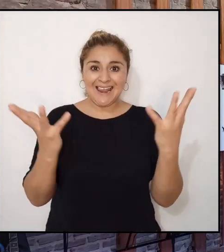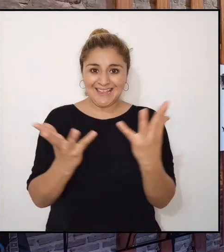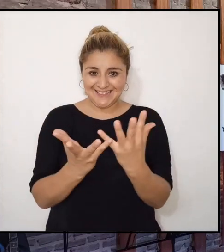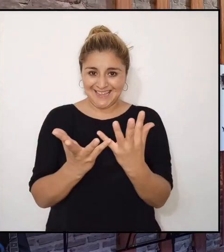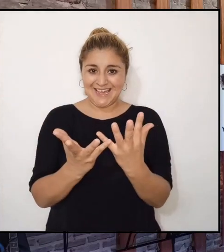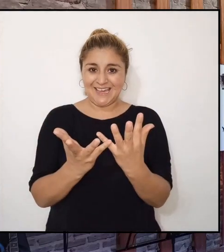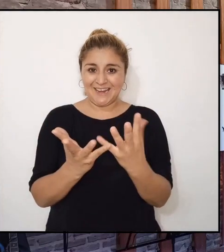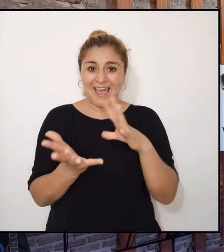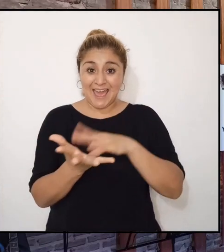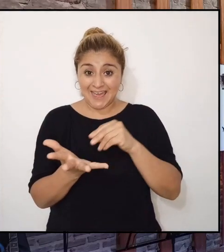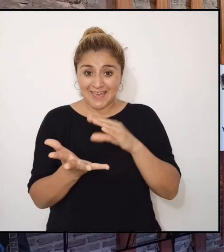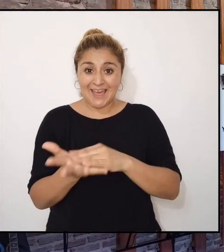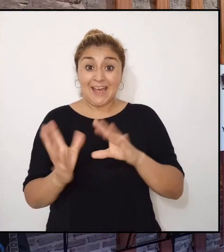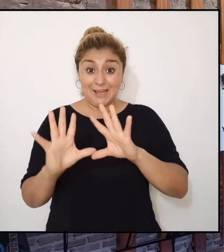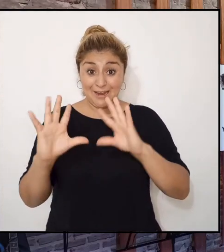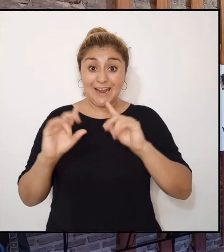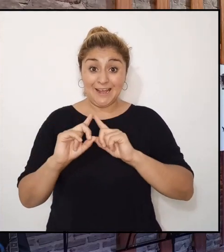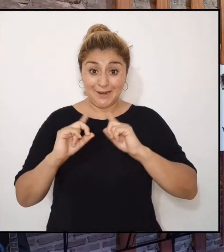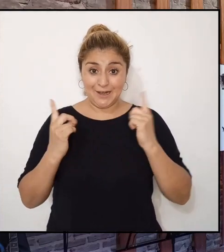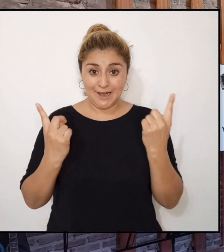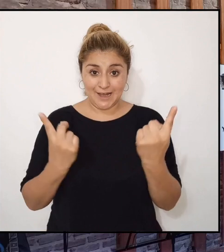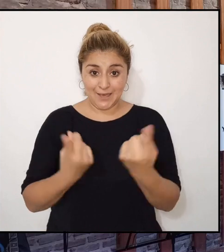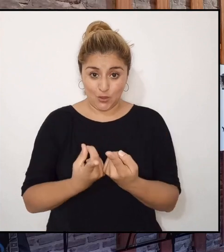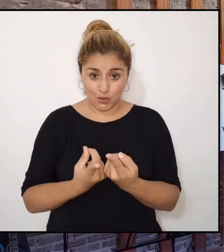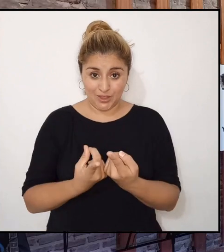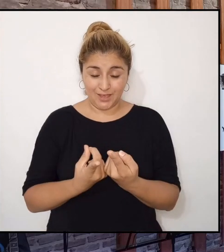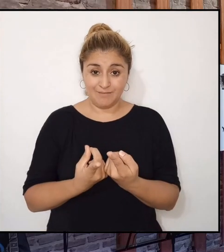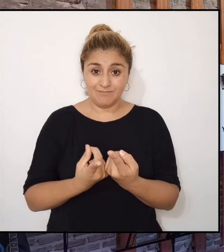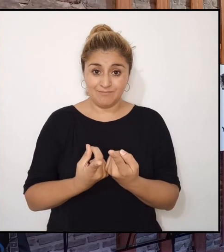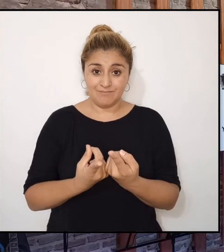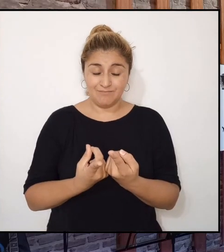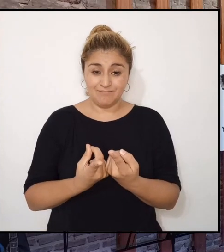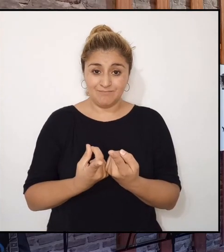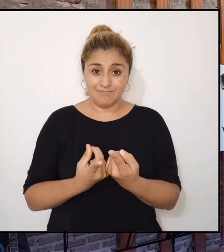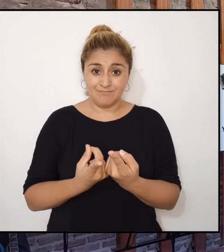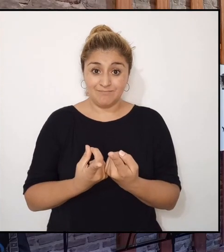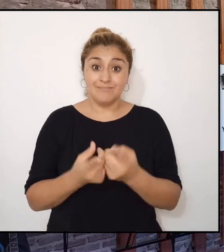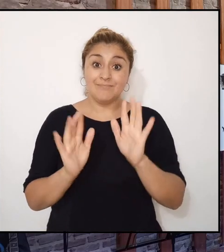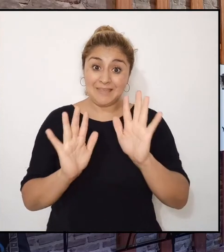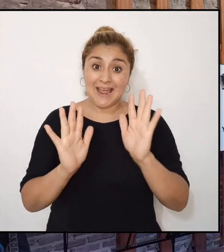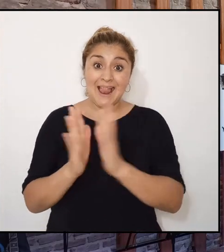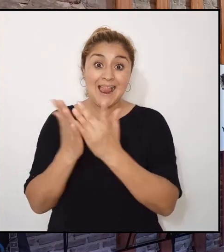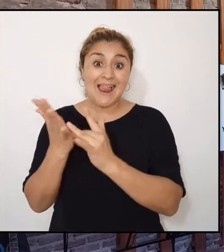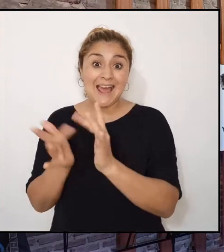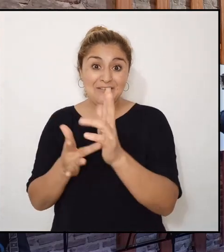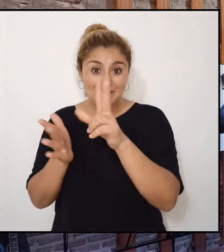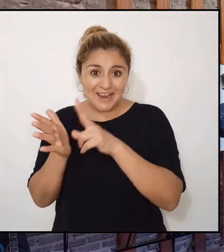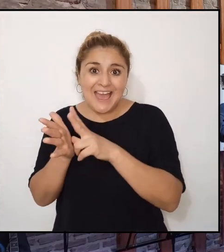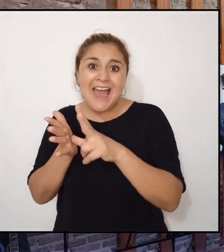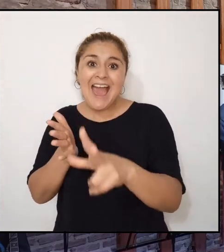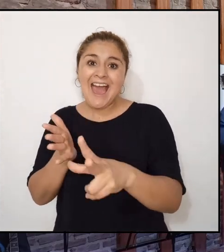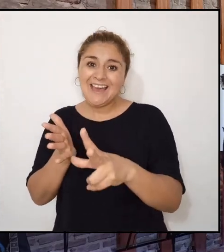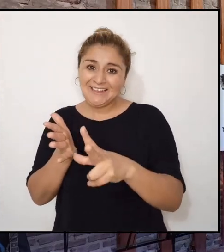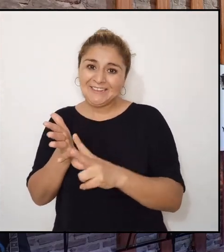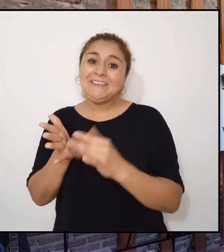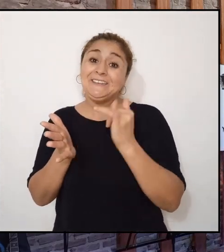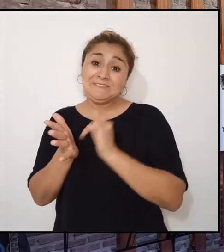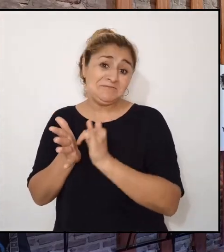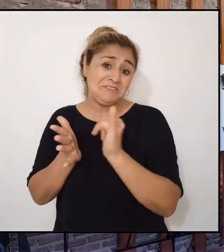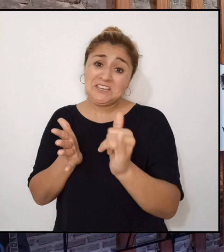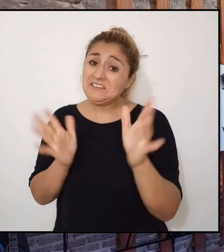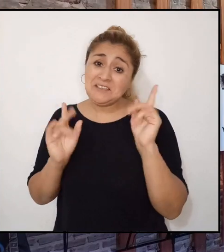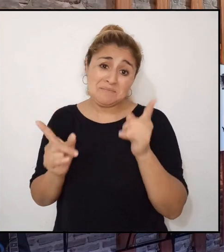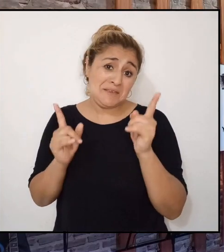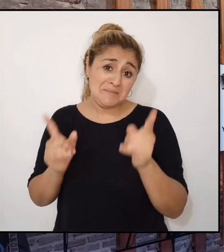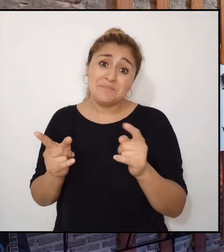de Dios? Bueno, la Biblia dice que la Tierra es redonda. Dice, ¿cómo? Sí. Acá, en el tiempo del hombre, se piensa, no, y que la